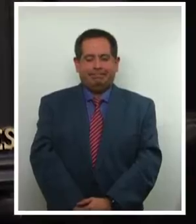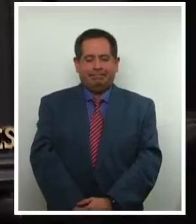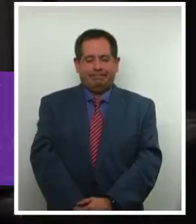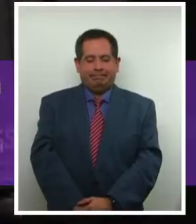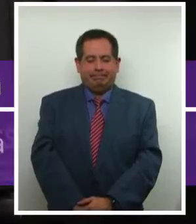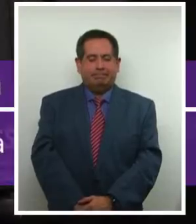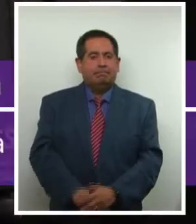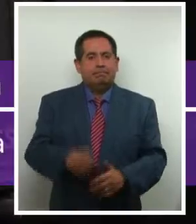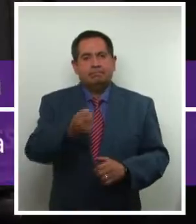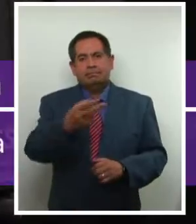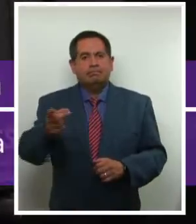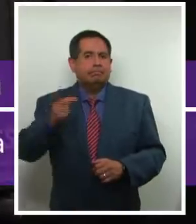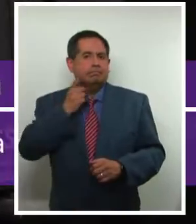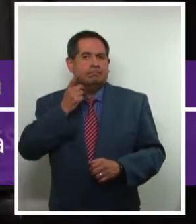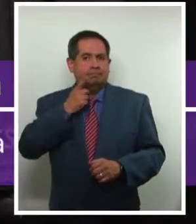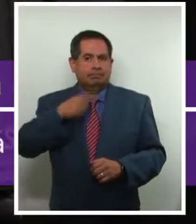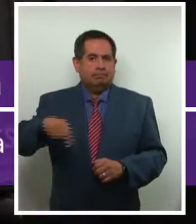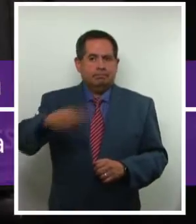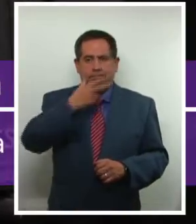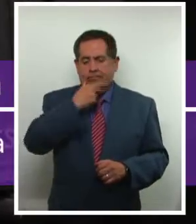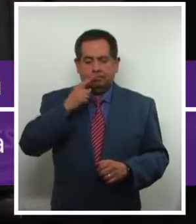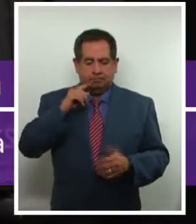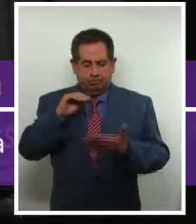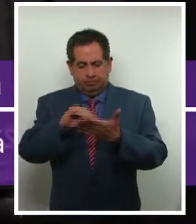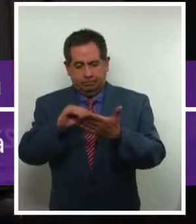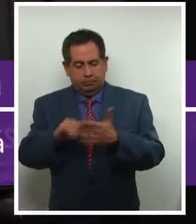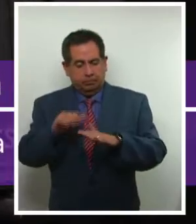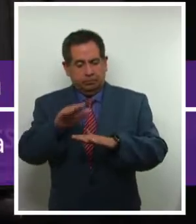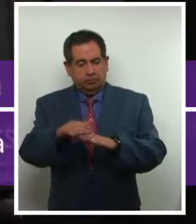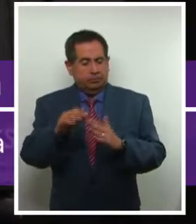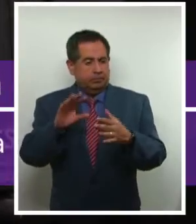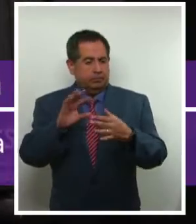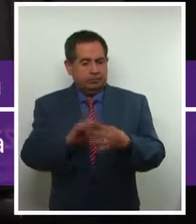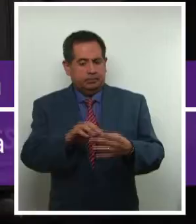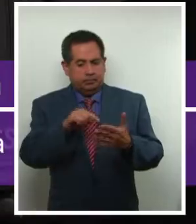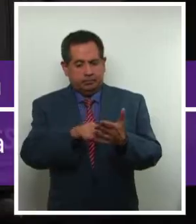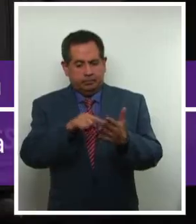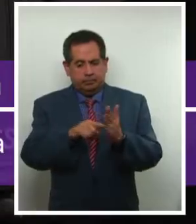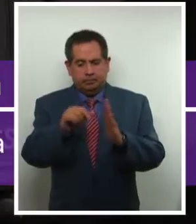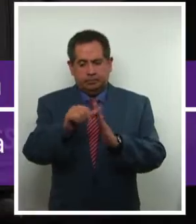diversos diputados constituyentes en relación